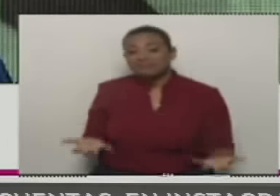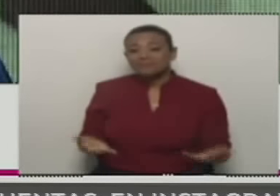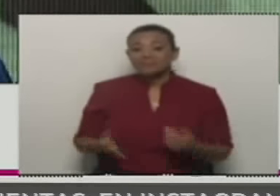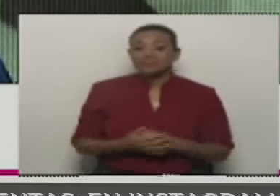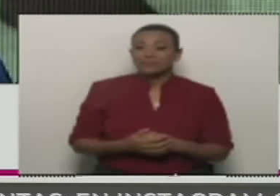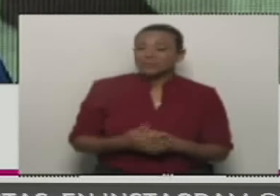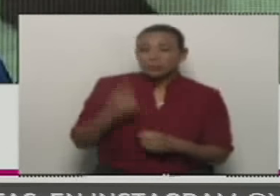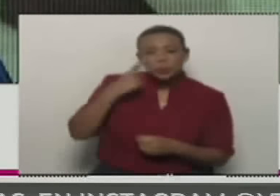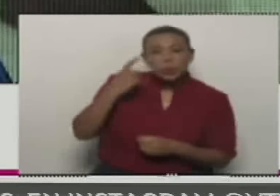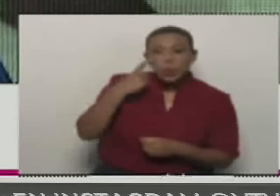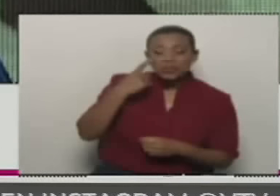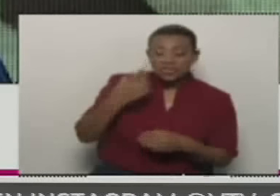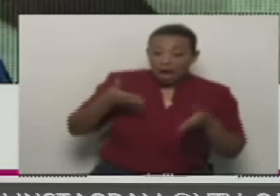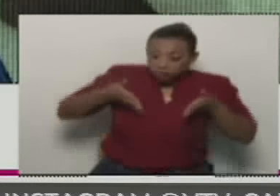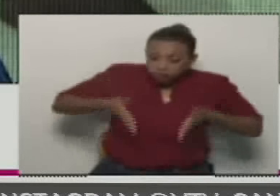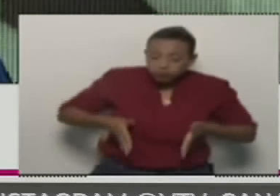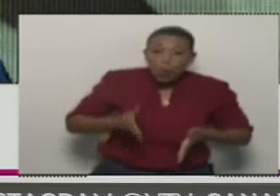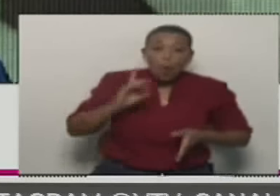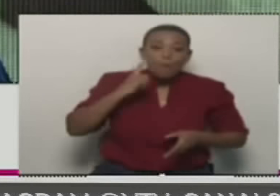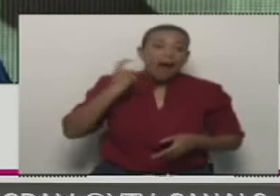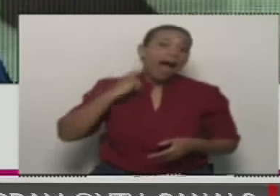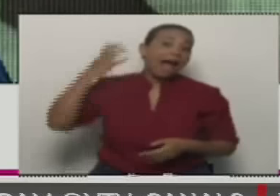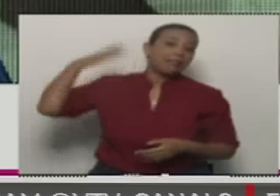Cuando fuimos creados el Homo sapiens,